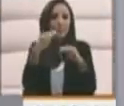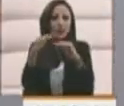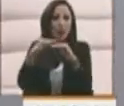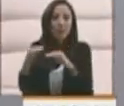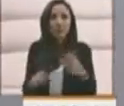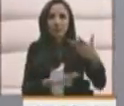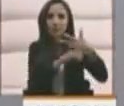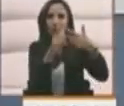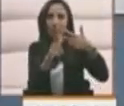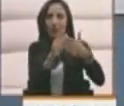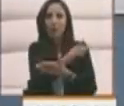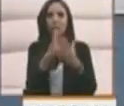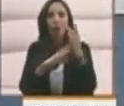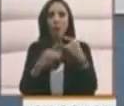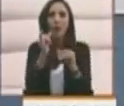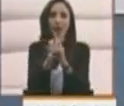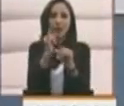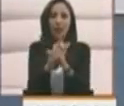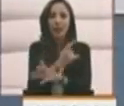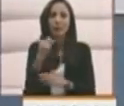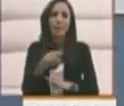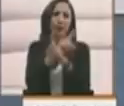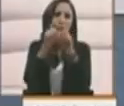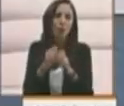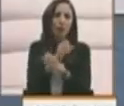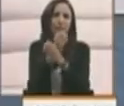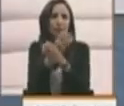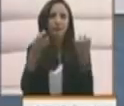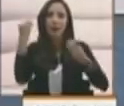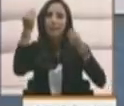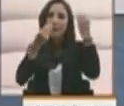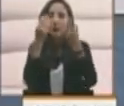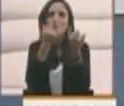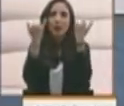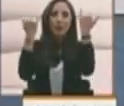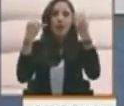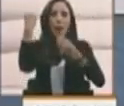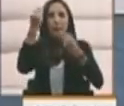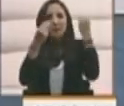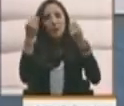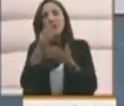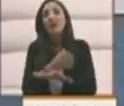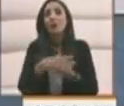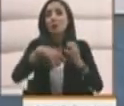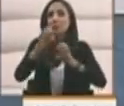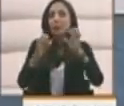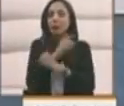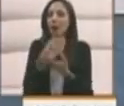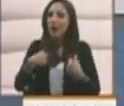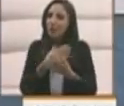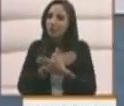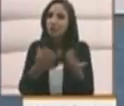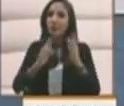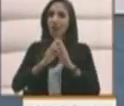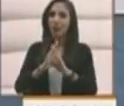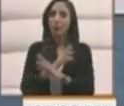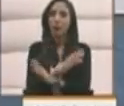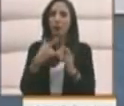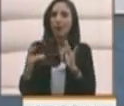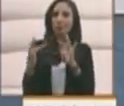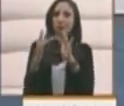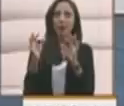tres plataformas 2.0 con sus preguntas, sus consideraciones, sus críticas. Y nosotros con mucho gusto y sin